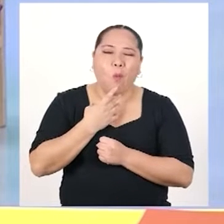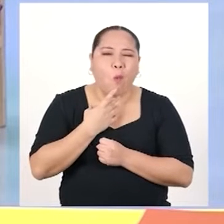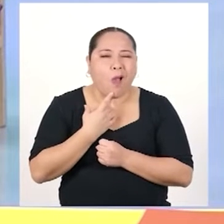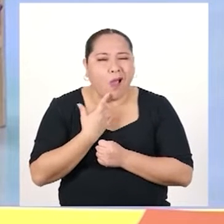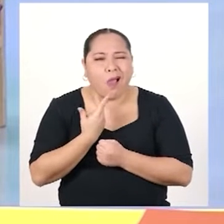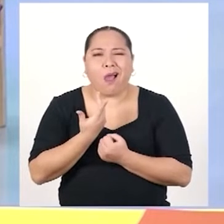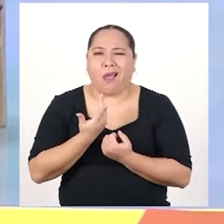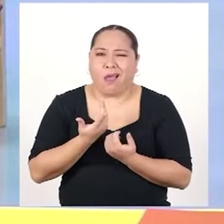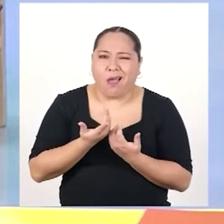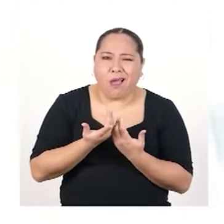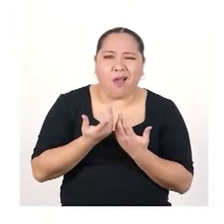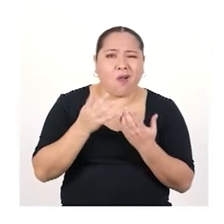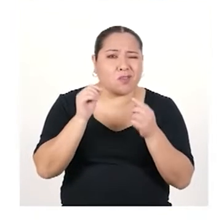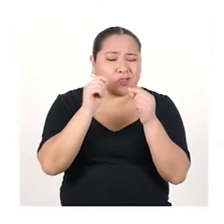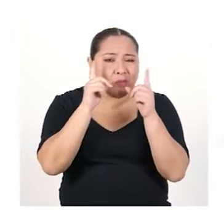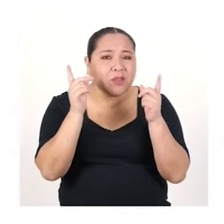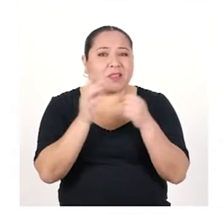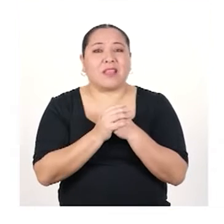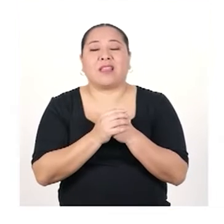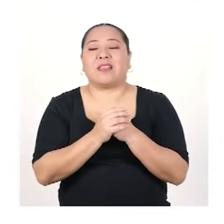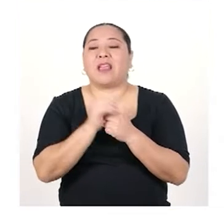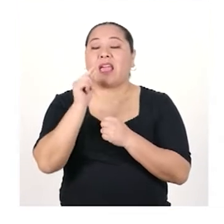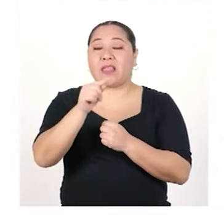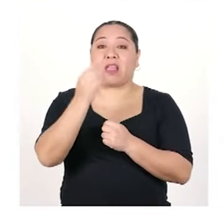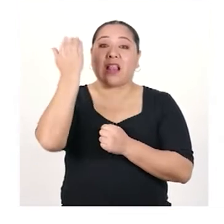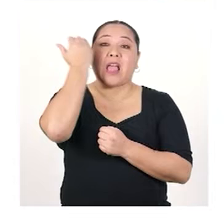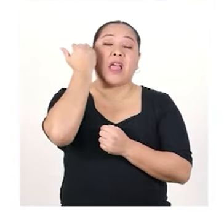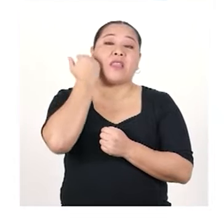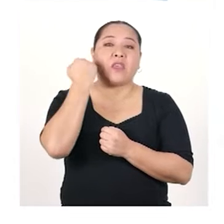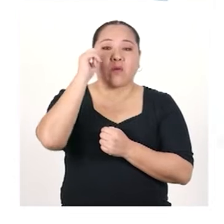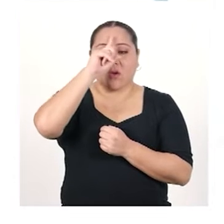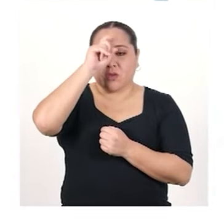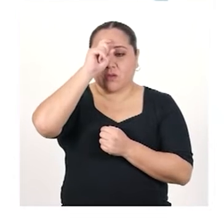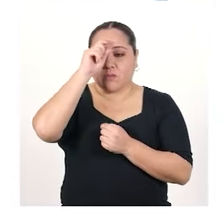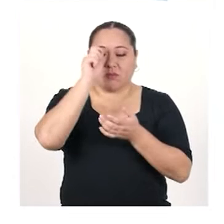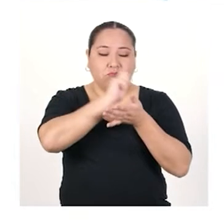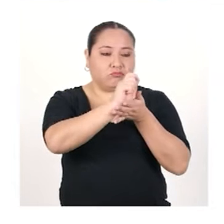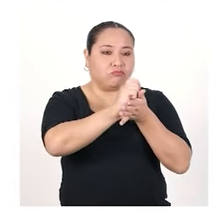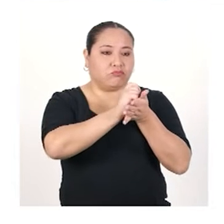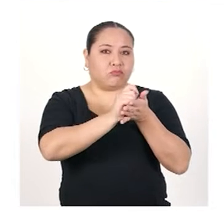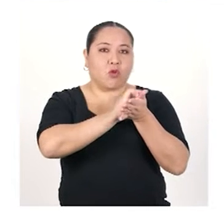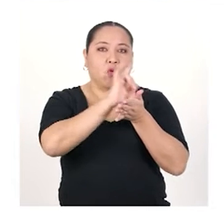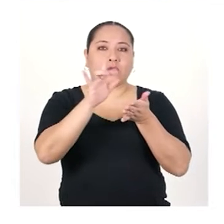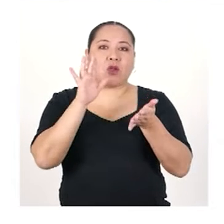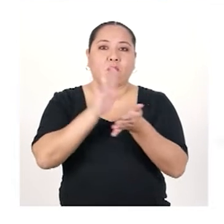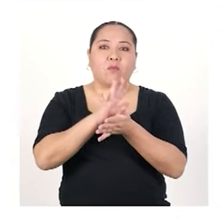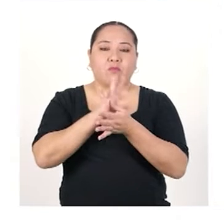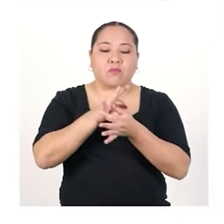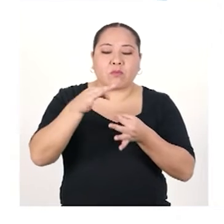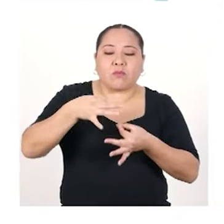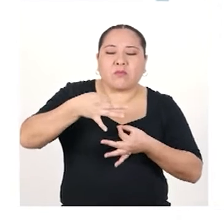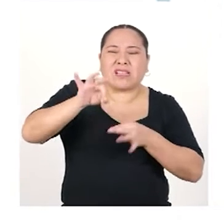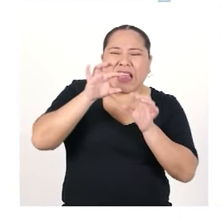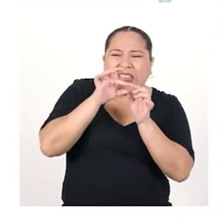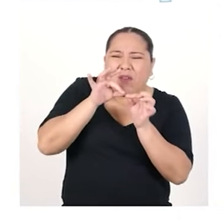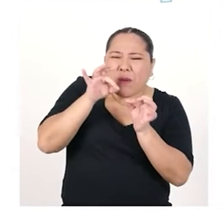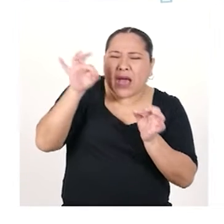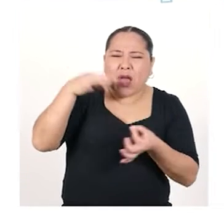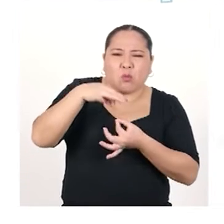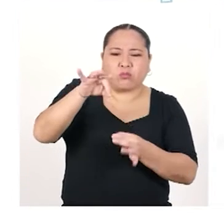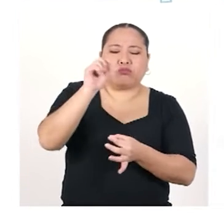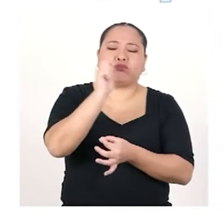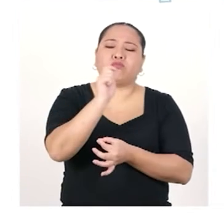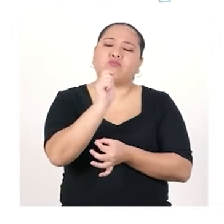¡Wow! ¡Qué increíble! En el antiguo Egipto, los escribanos egipcios utilizaban hojas de papiro para escribir sus